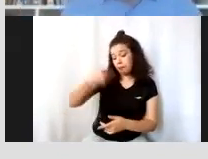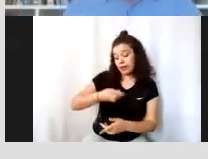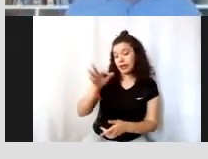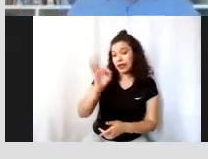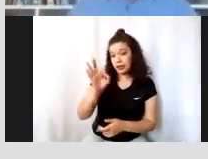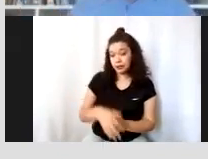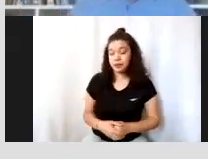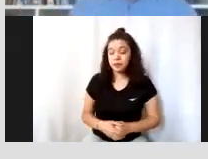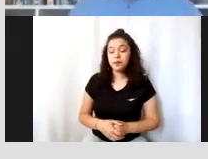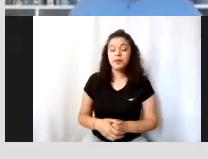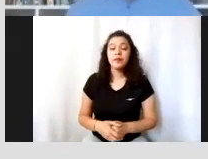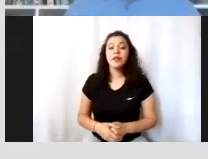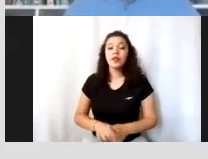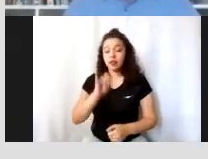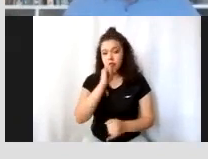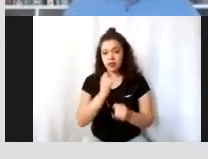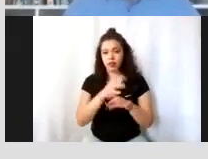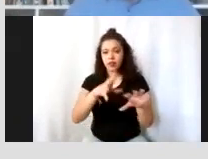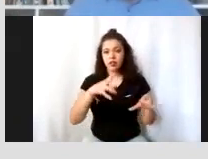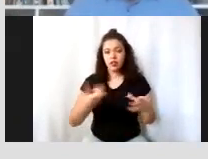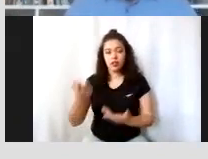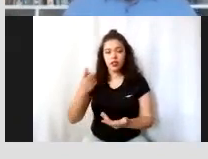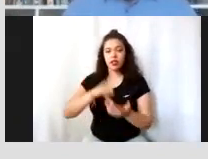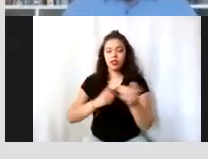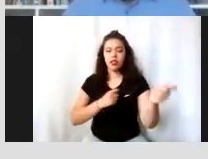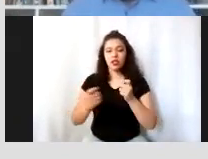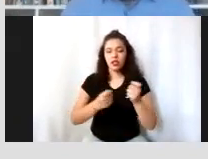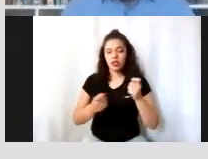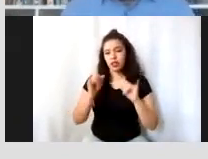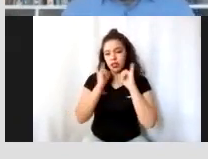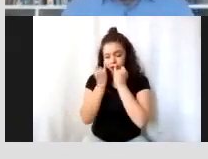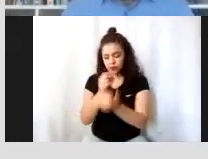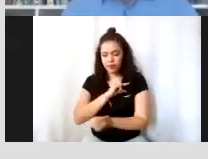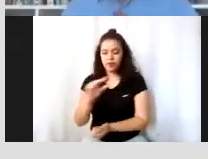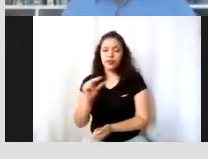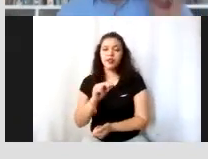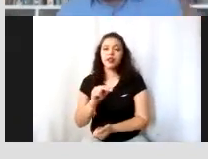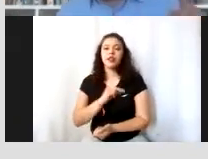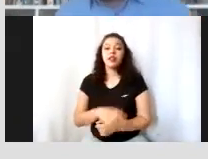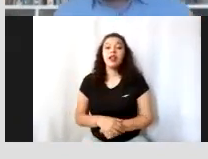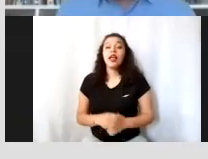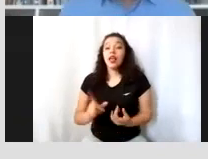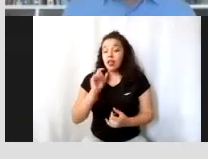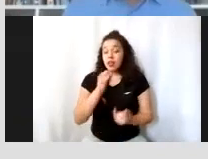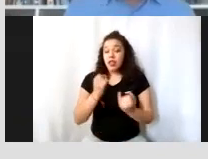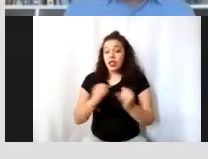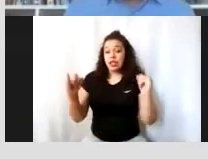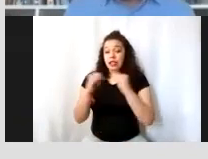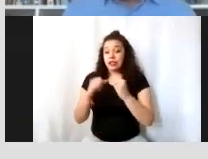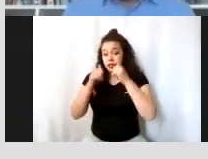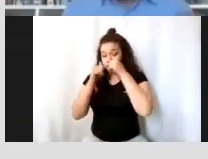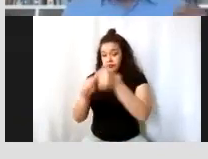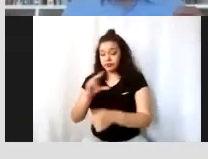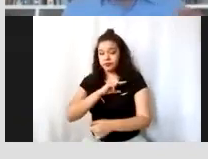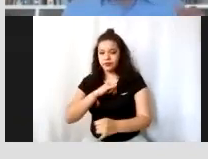Y al órgano de control interno de la Junta de Asistencia Privada. Y eventualmente a las instituciones de asistencia privada